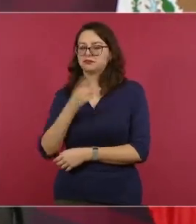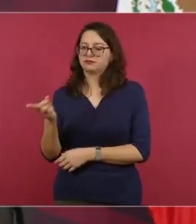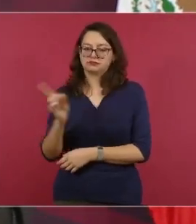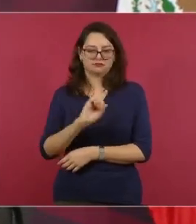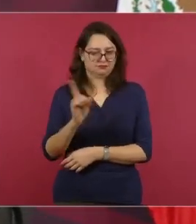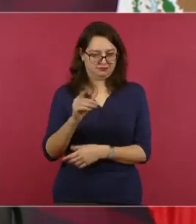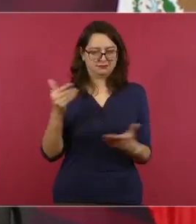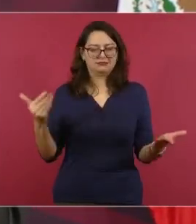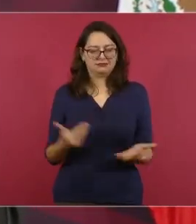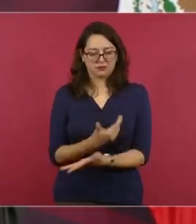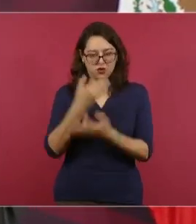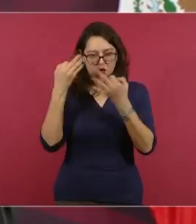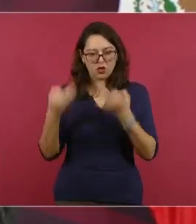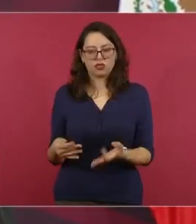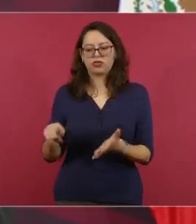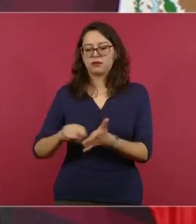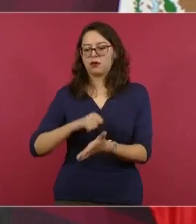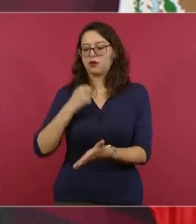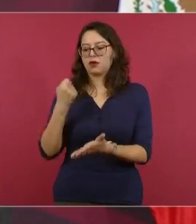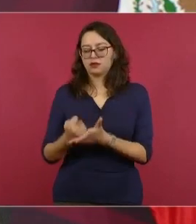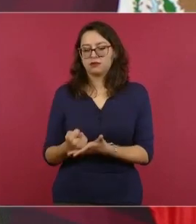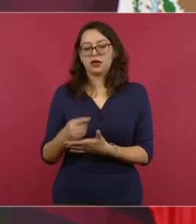era tamaulipeco,